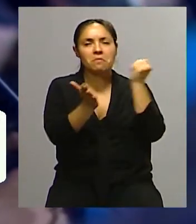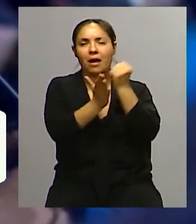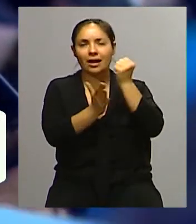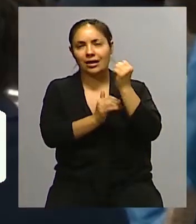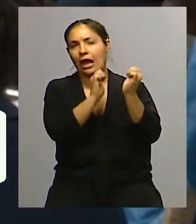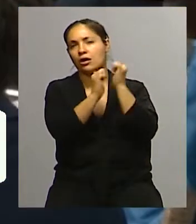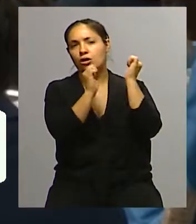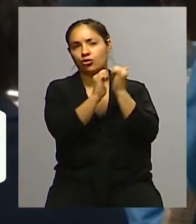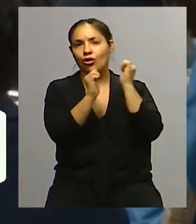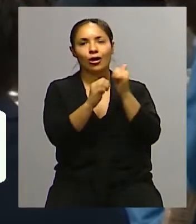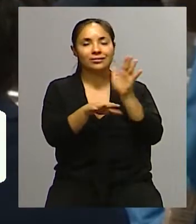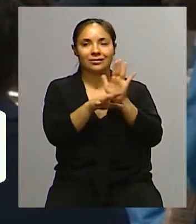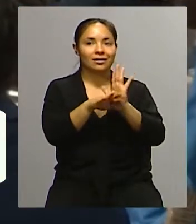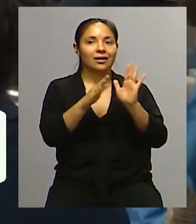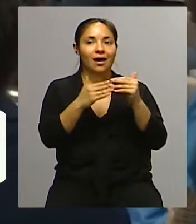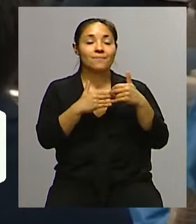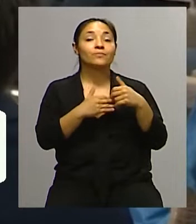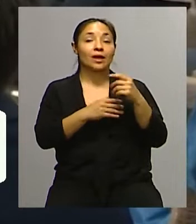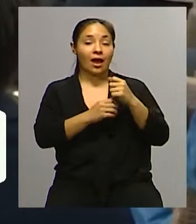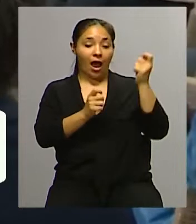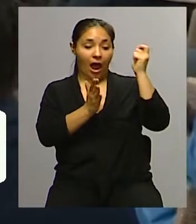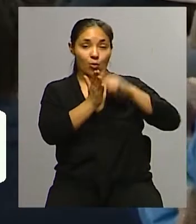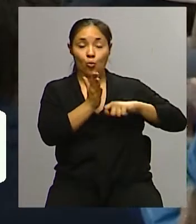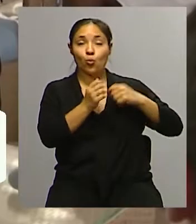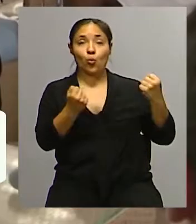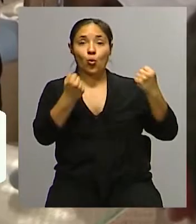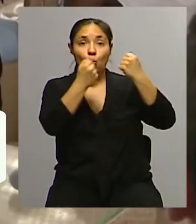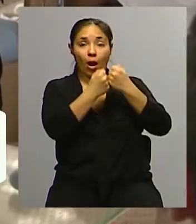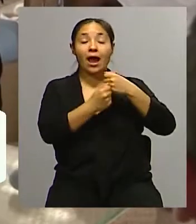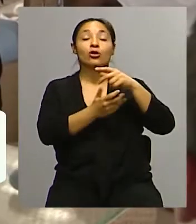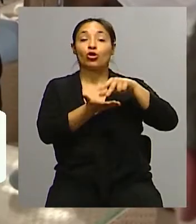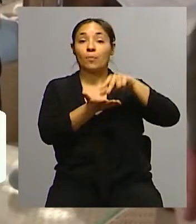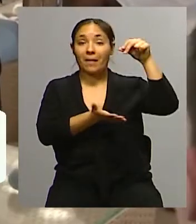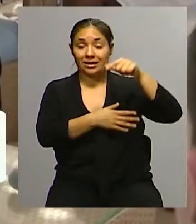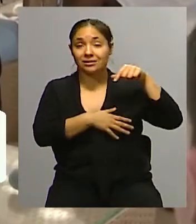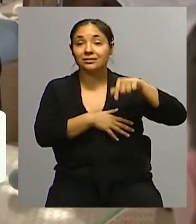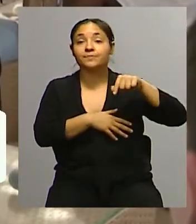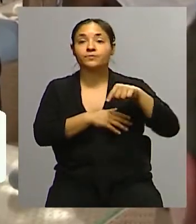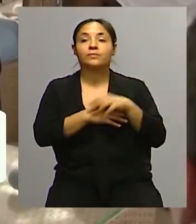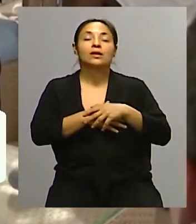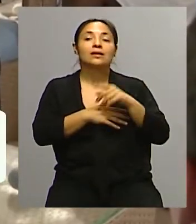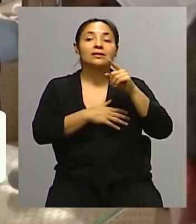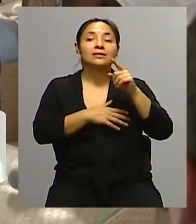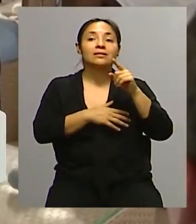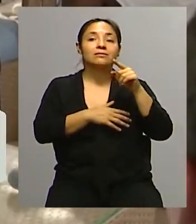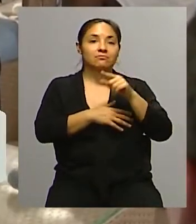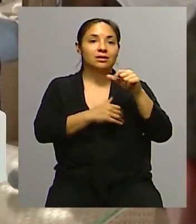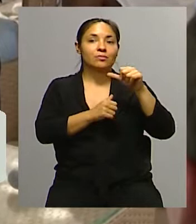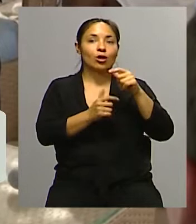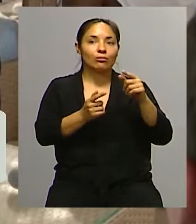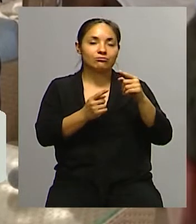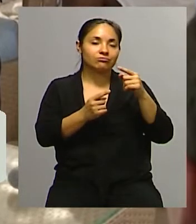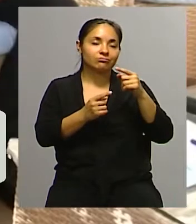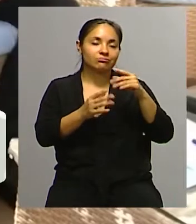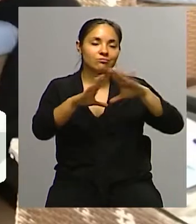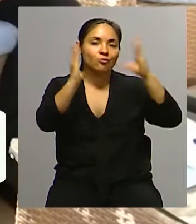y un después, porque desde el Acuerdo de París, donde el IPCC, que es el ente intergubernamental de científicos que están